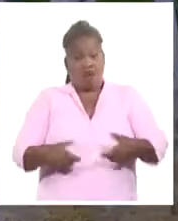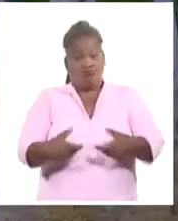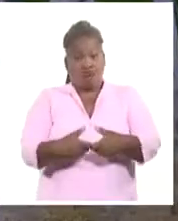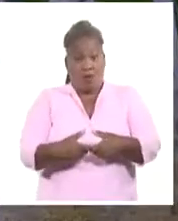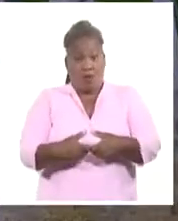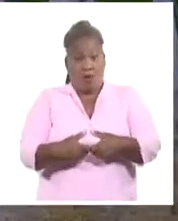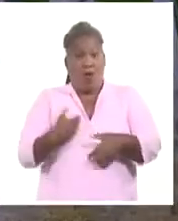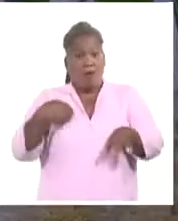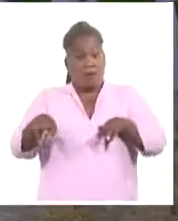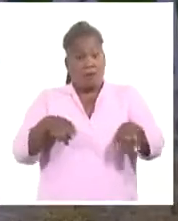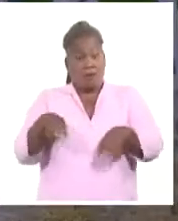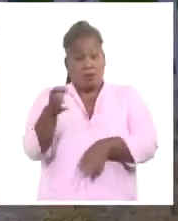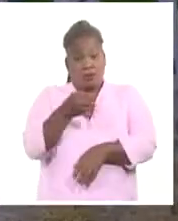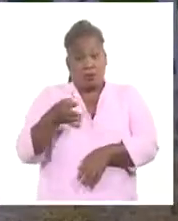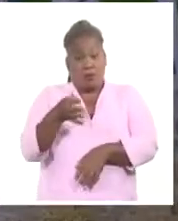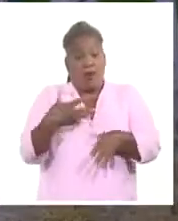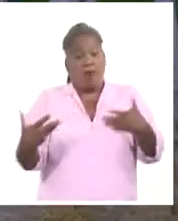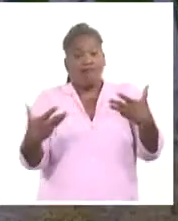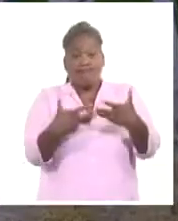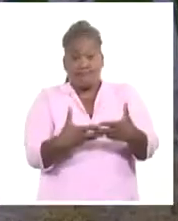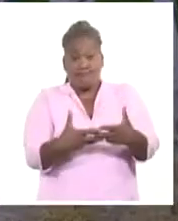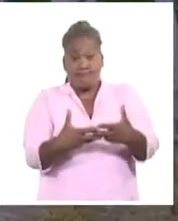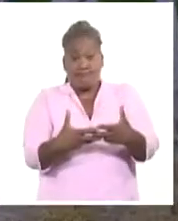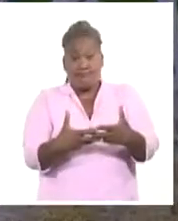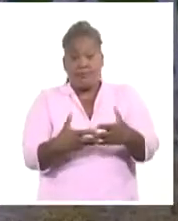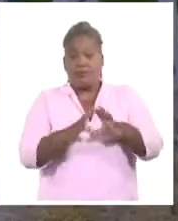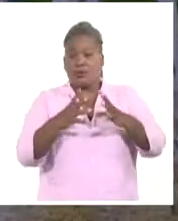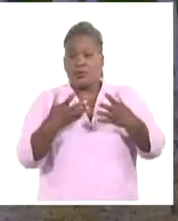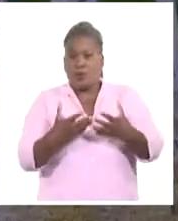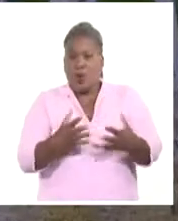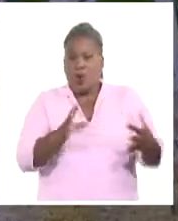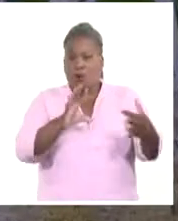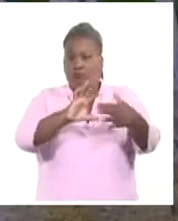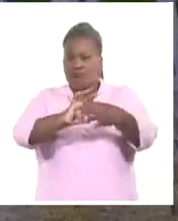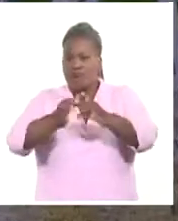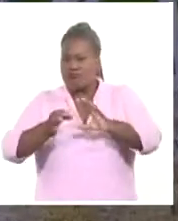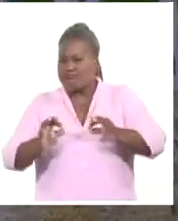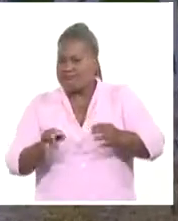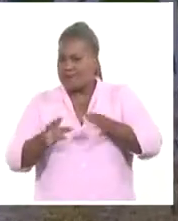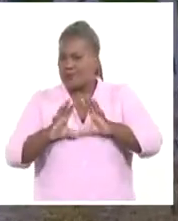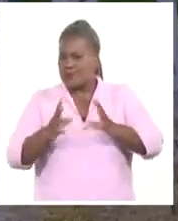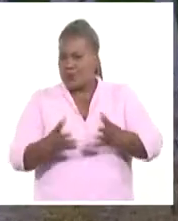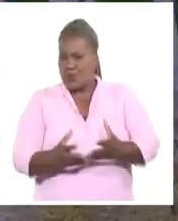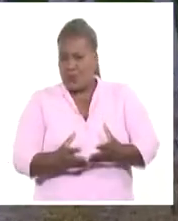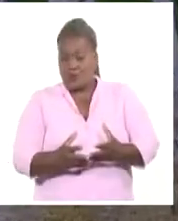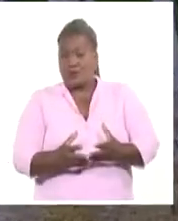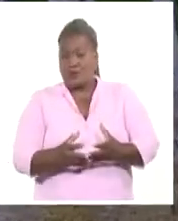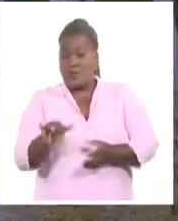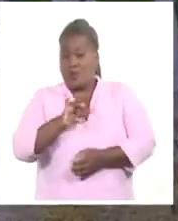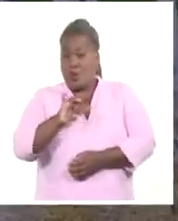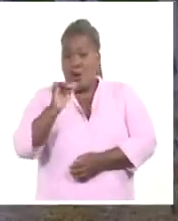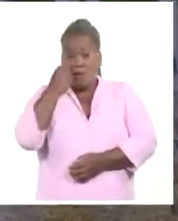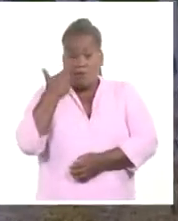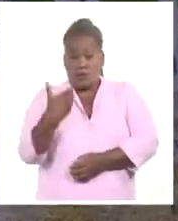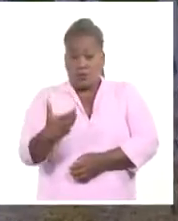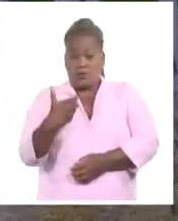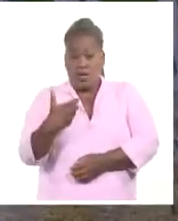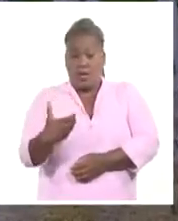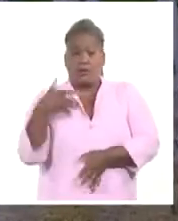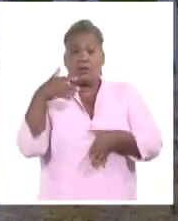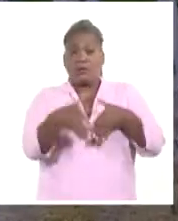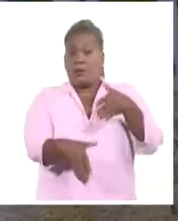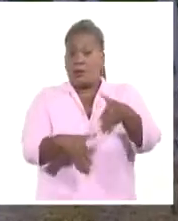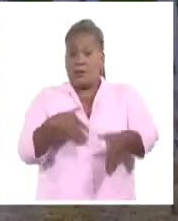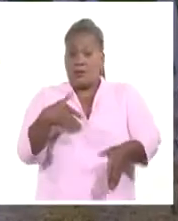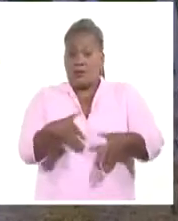administración municipal en el vínculo directo con todo este entramado de actores económicos. Sin desconocer tampoco que es un elemento importante la